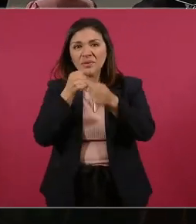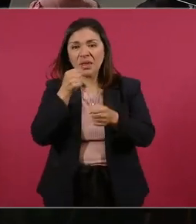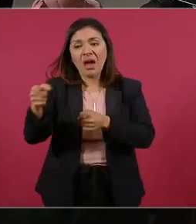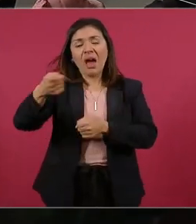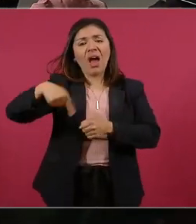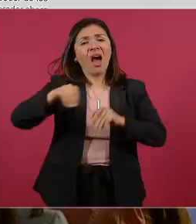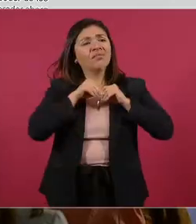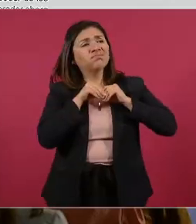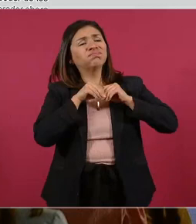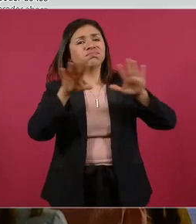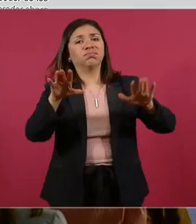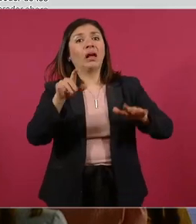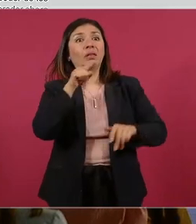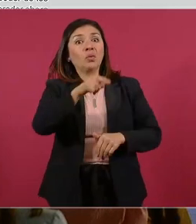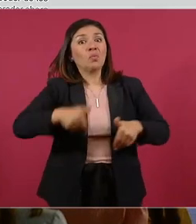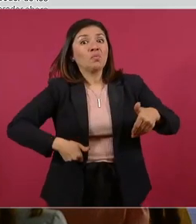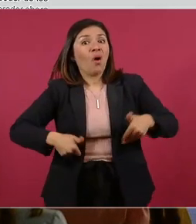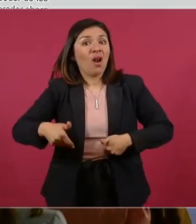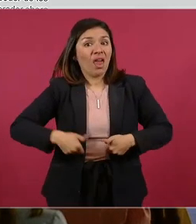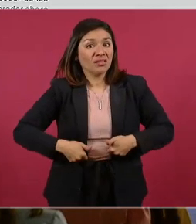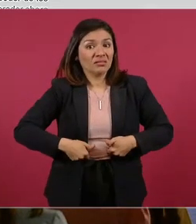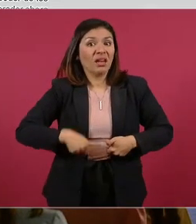no son reporteros.